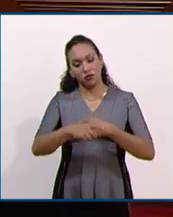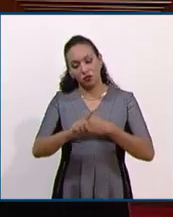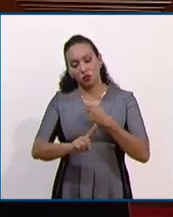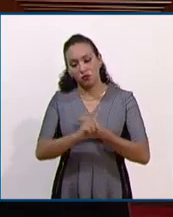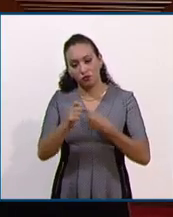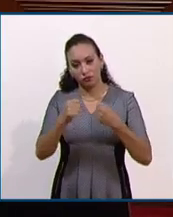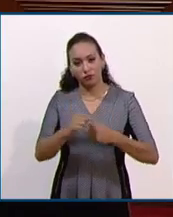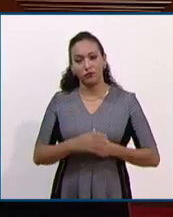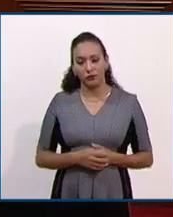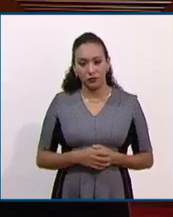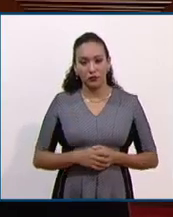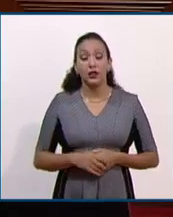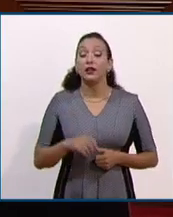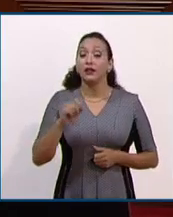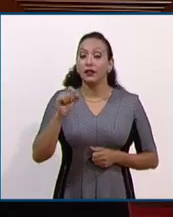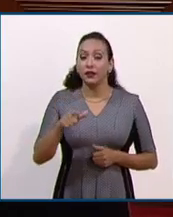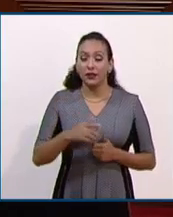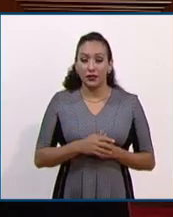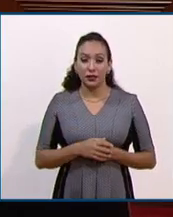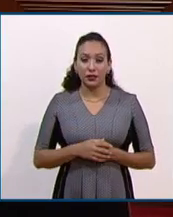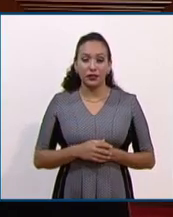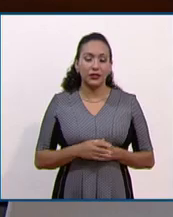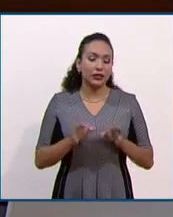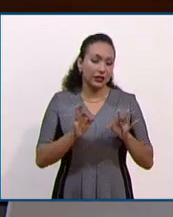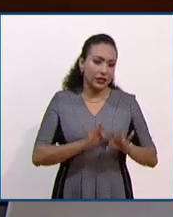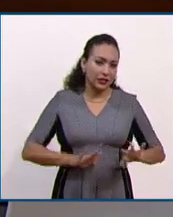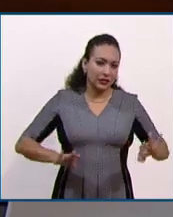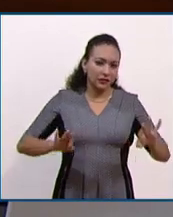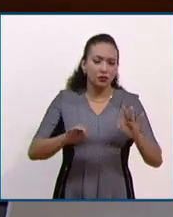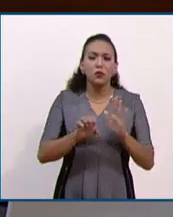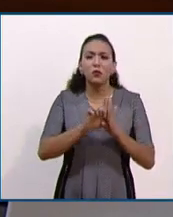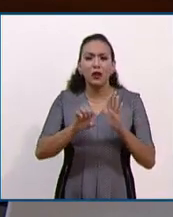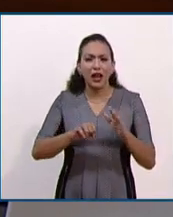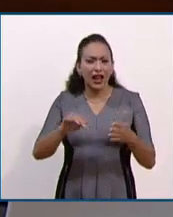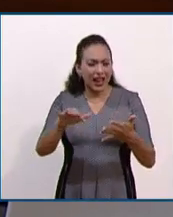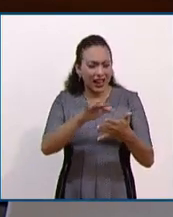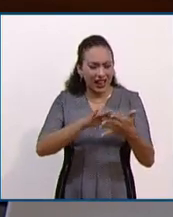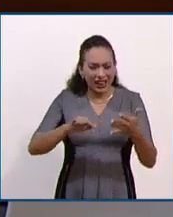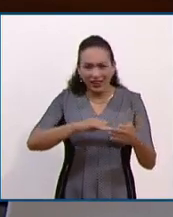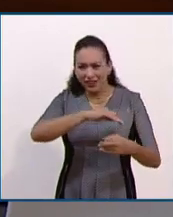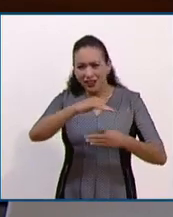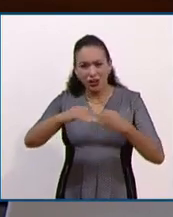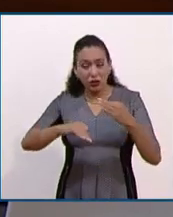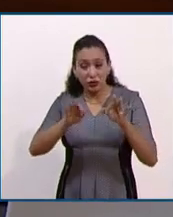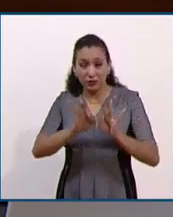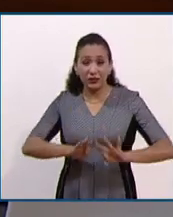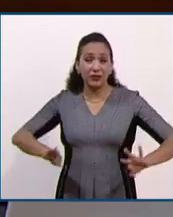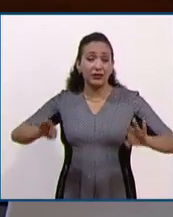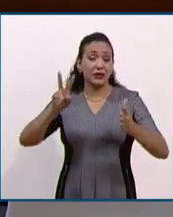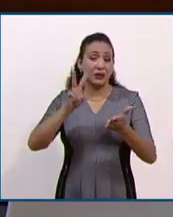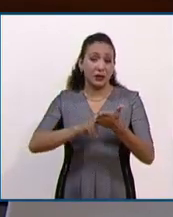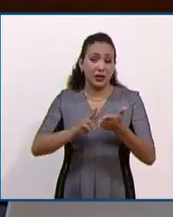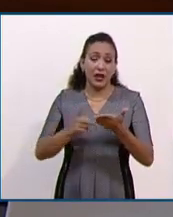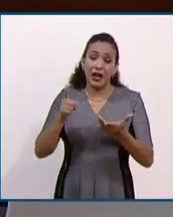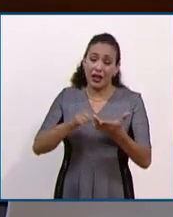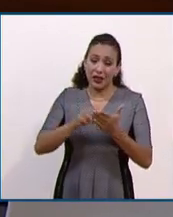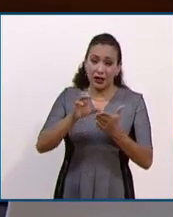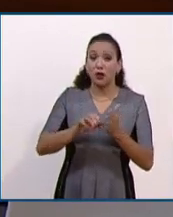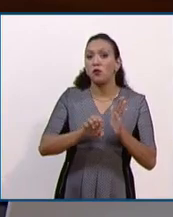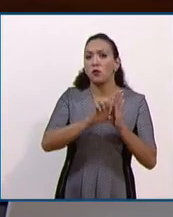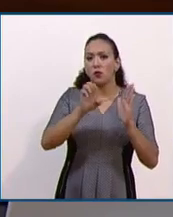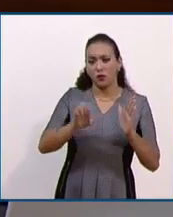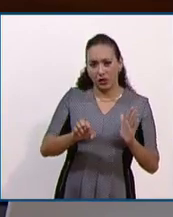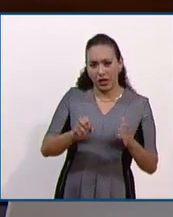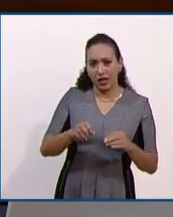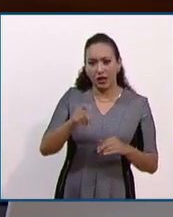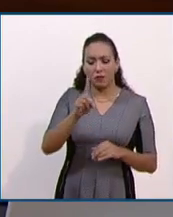Aún si consideramos la lectura más raquítica y conceptualmente insuficiente de la palabra democracia